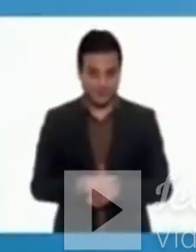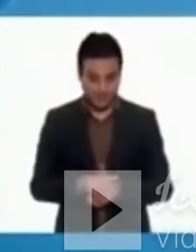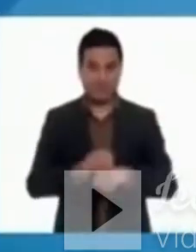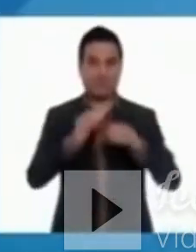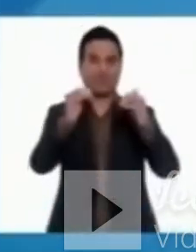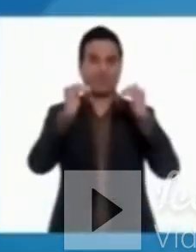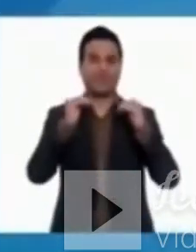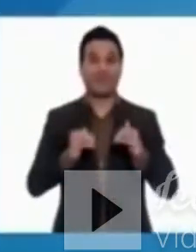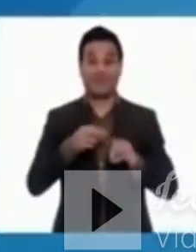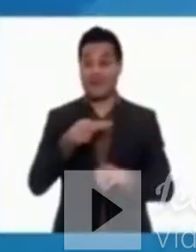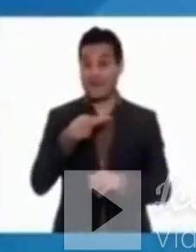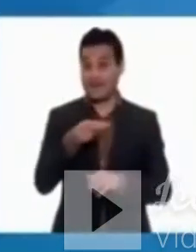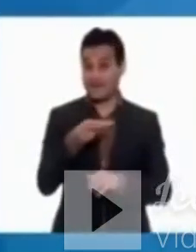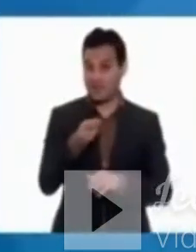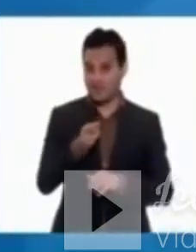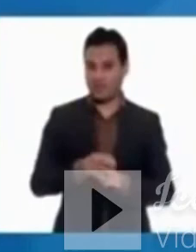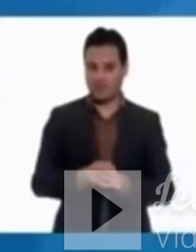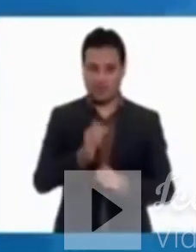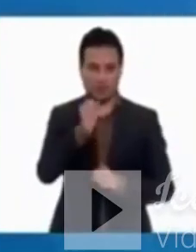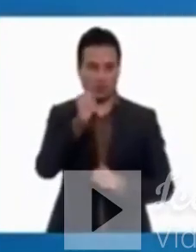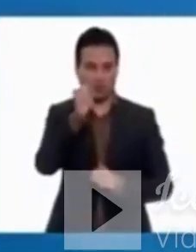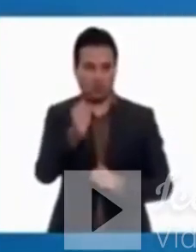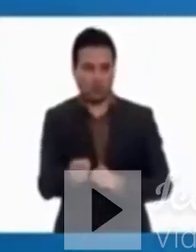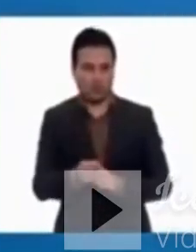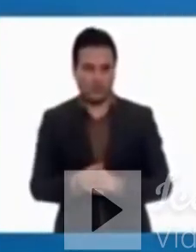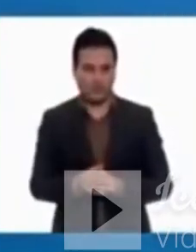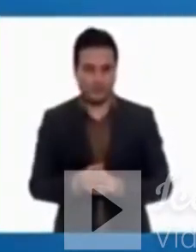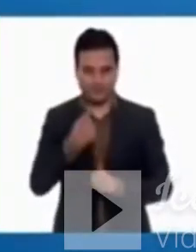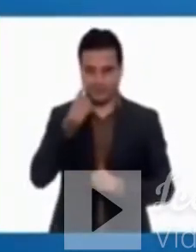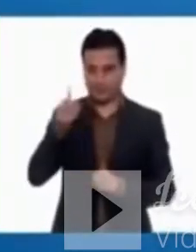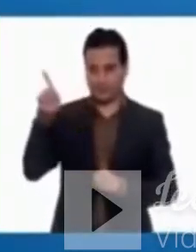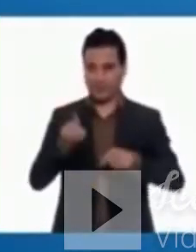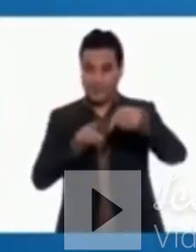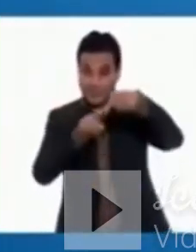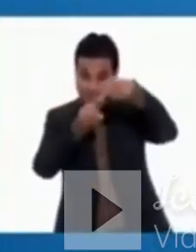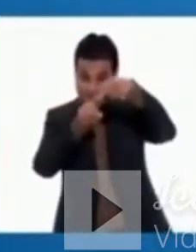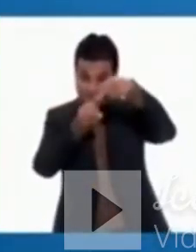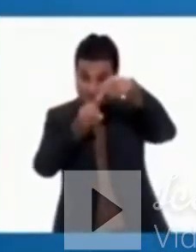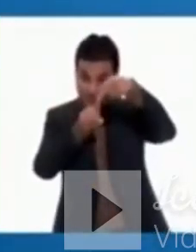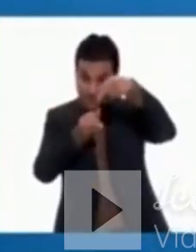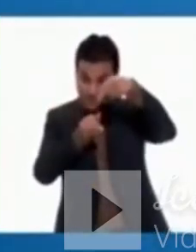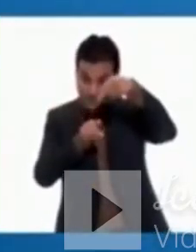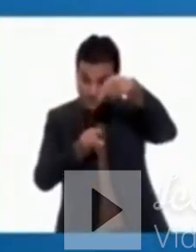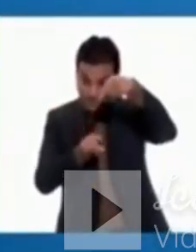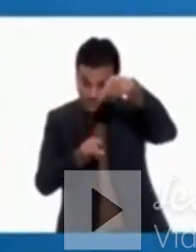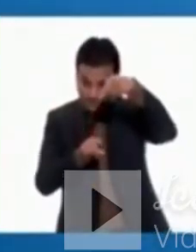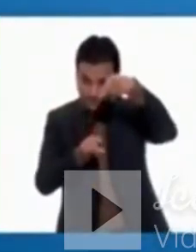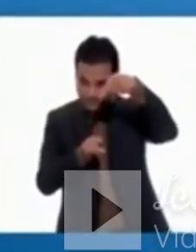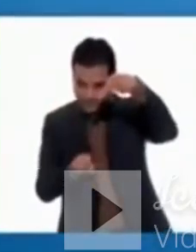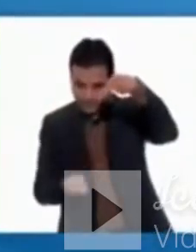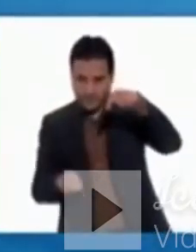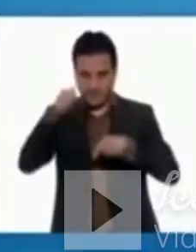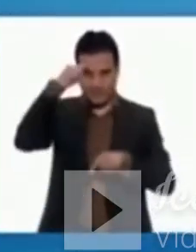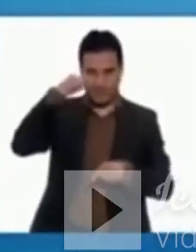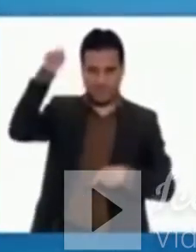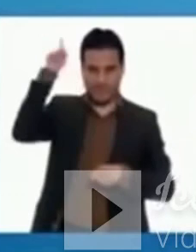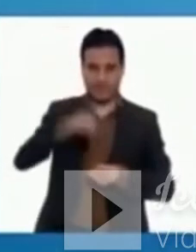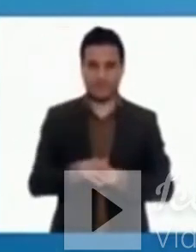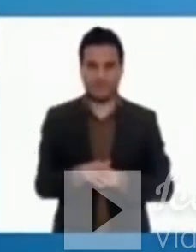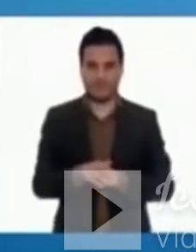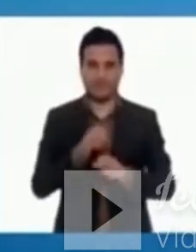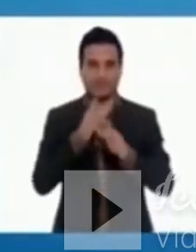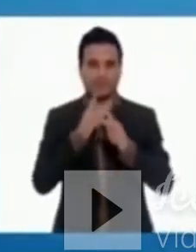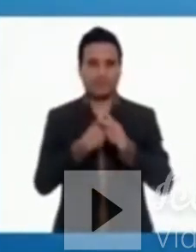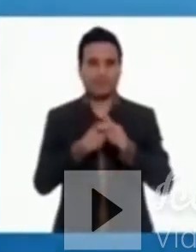restaurante. Como está al sur, bajamos por aquí, entramos por la avenida y llegamos. Utilicemos